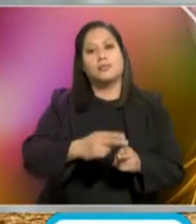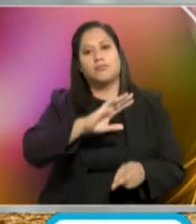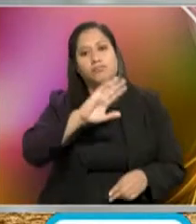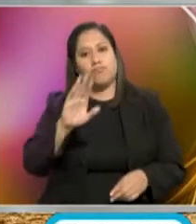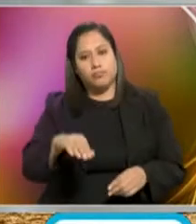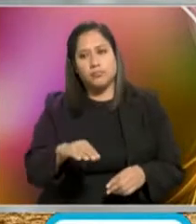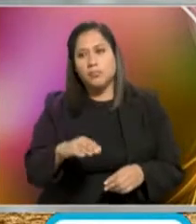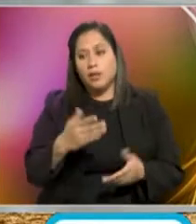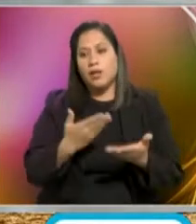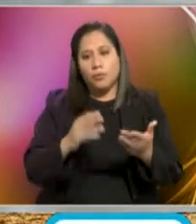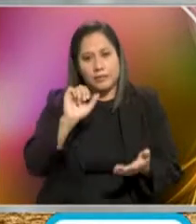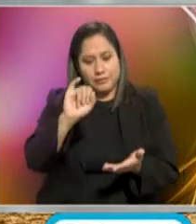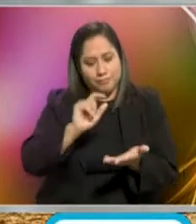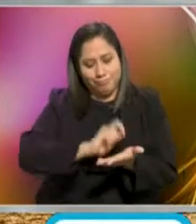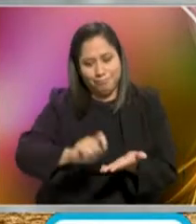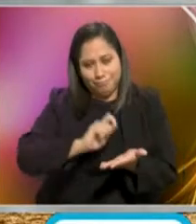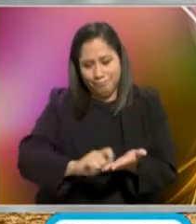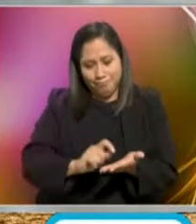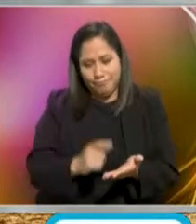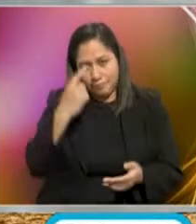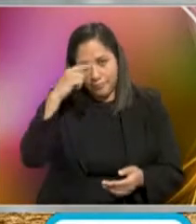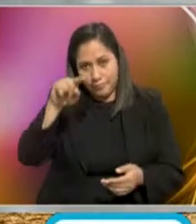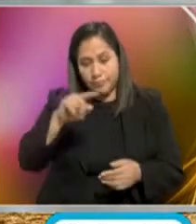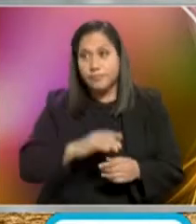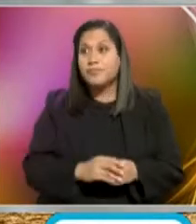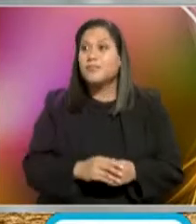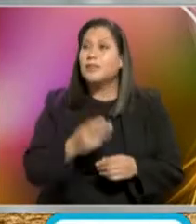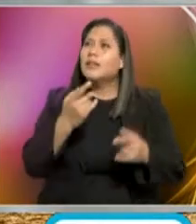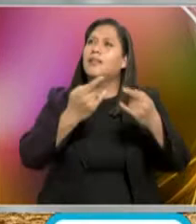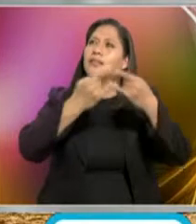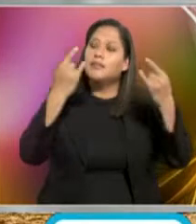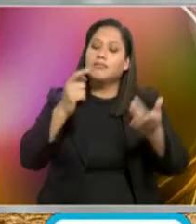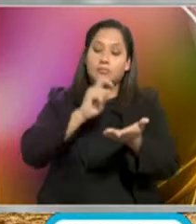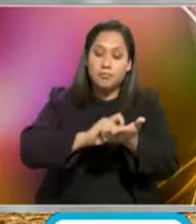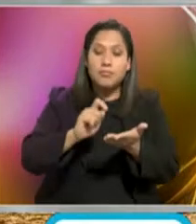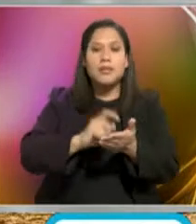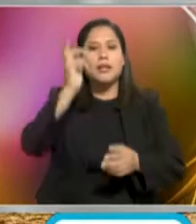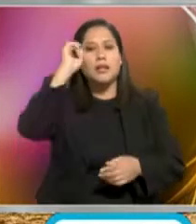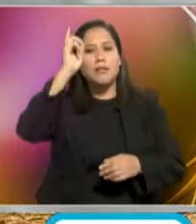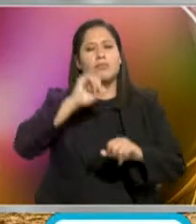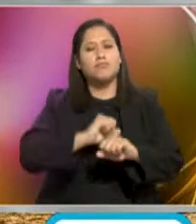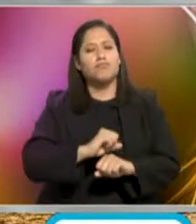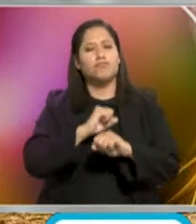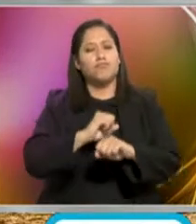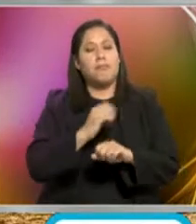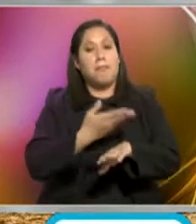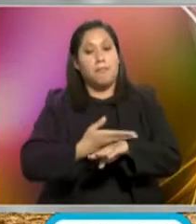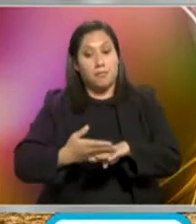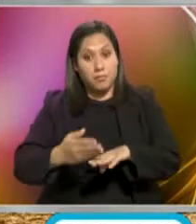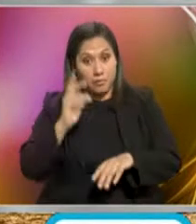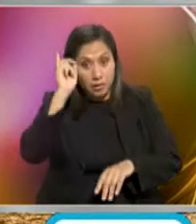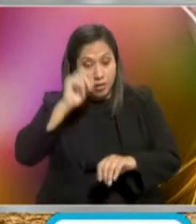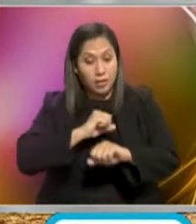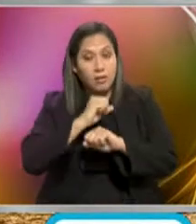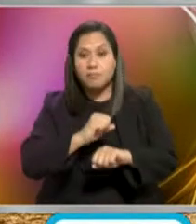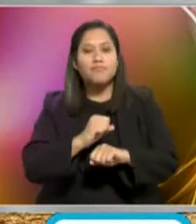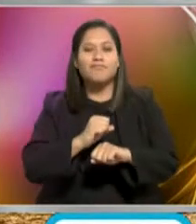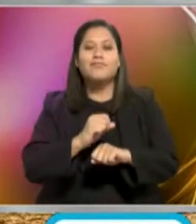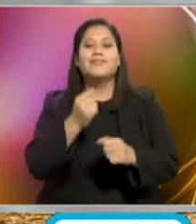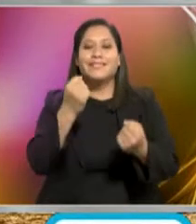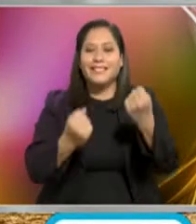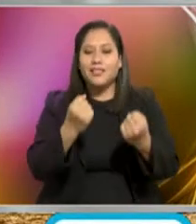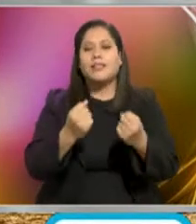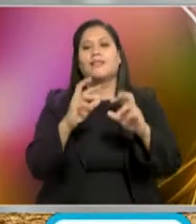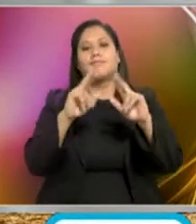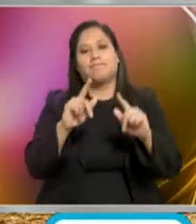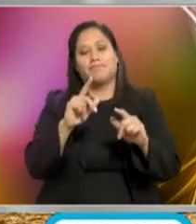no, ahora sí se la voy a escribir. Oh. ¿No? Aquella anécdota del caballo blanco, que no era un caballo, sino en una gira se le descompuso su coche que